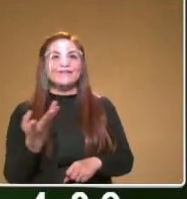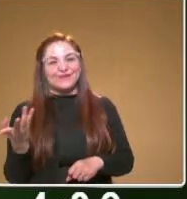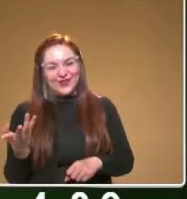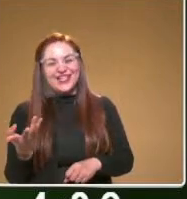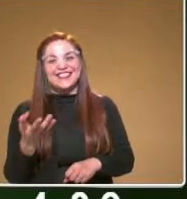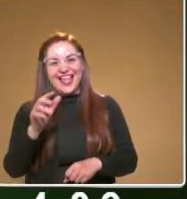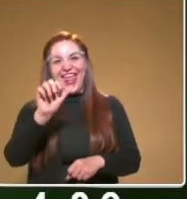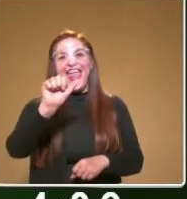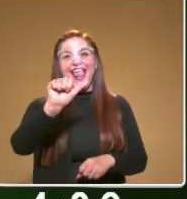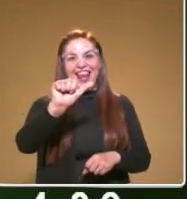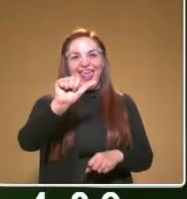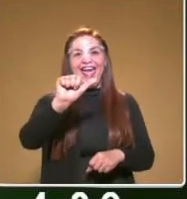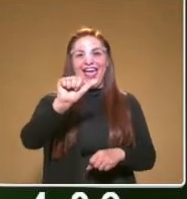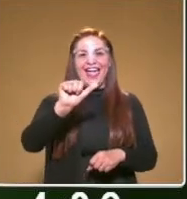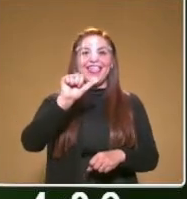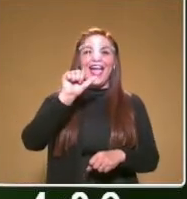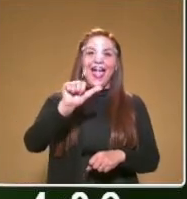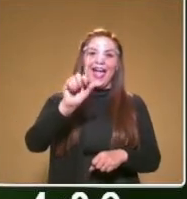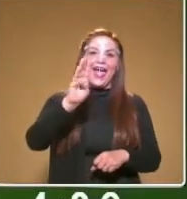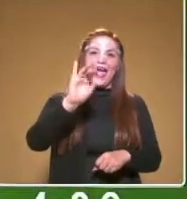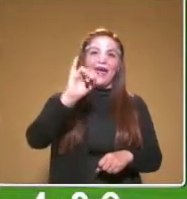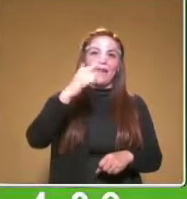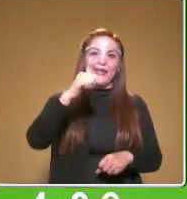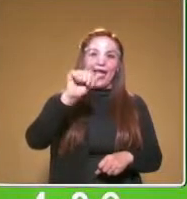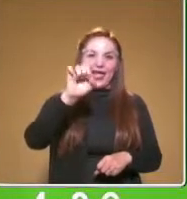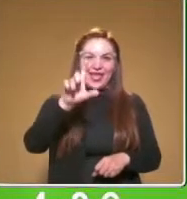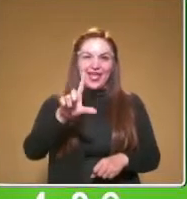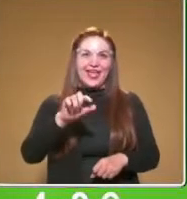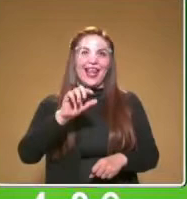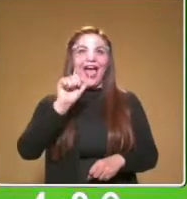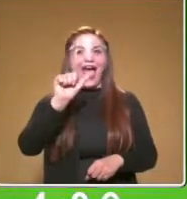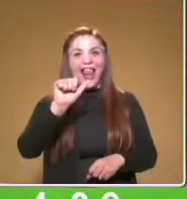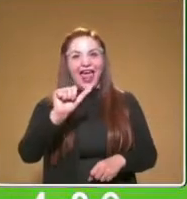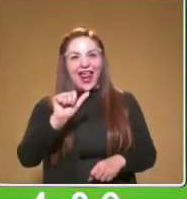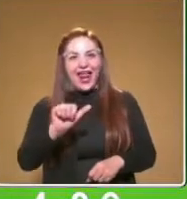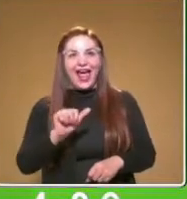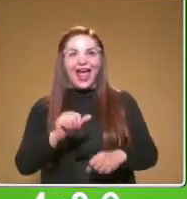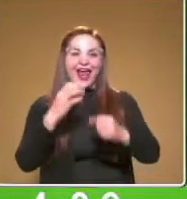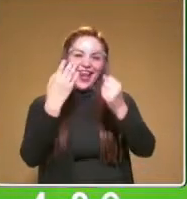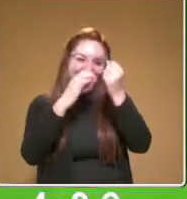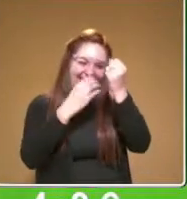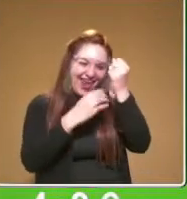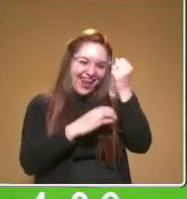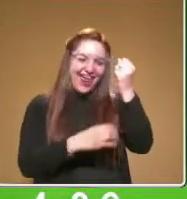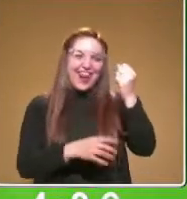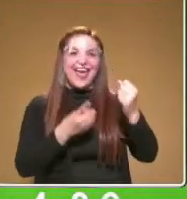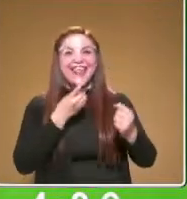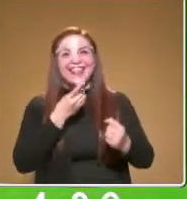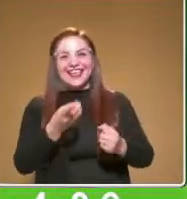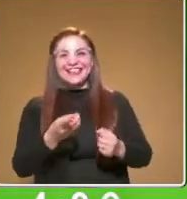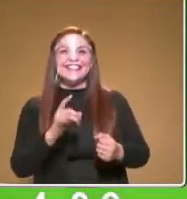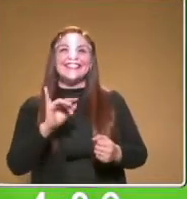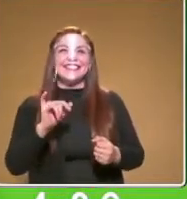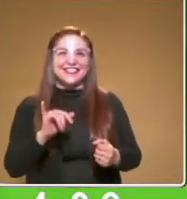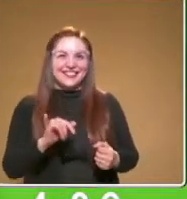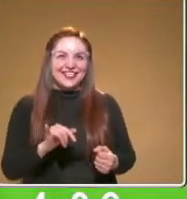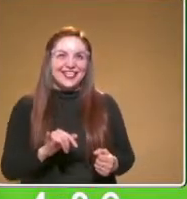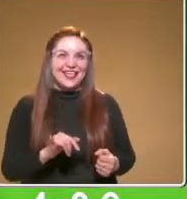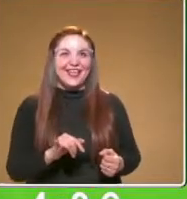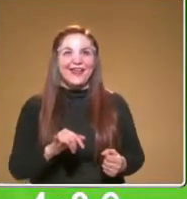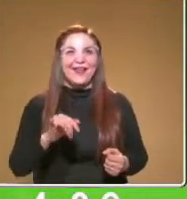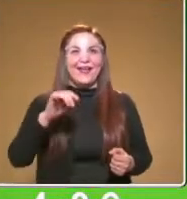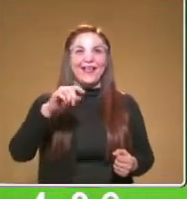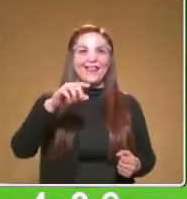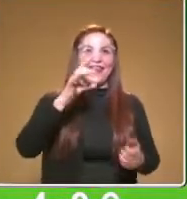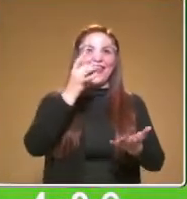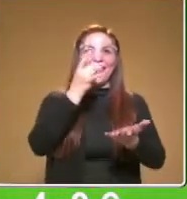ya está Nadia, Abigail, Judith, Aceret, de que la A, de que casi ya maestra, ponga la atención en la A, ¿verdad? Y les alcanzará el tiempo para dibujar la maestra. No,